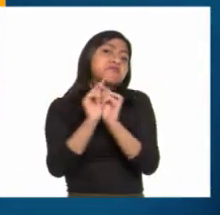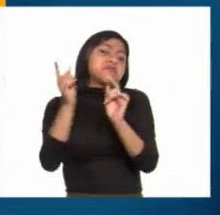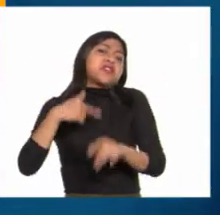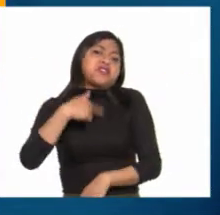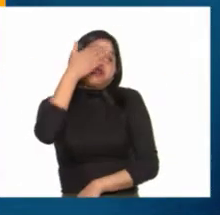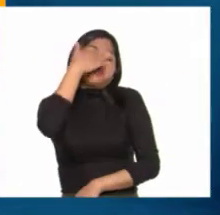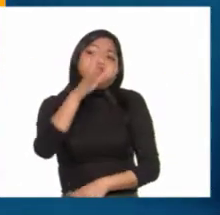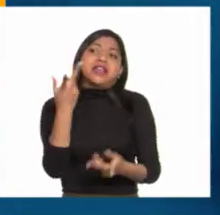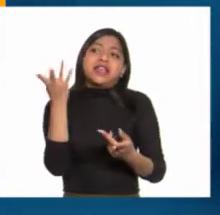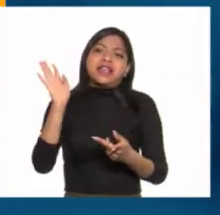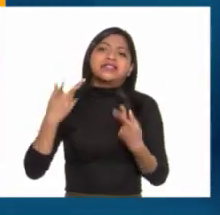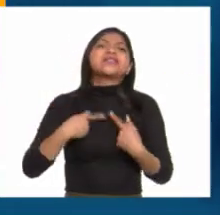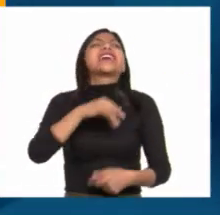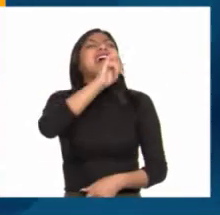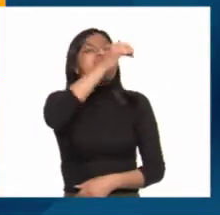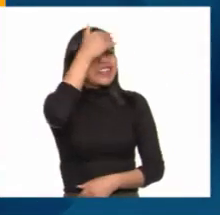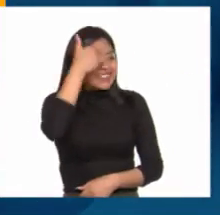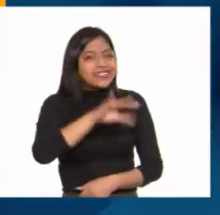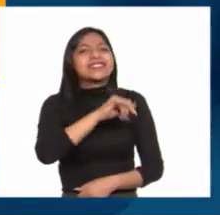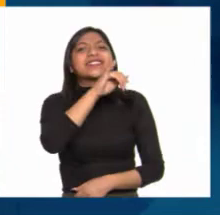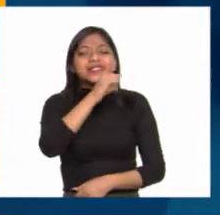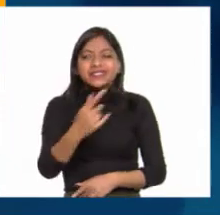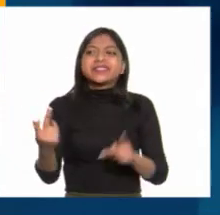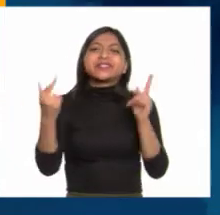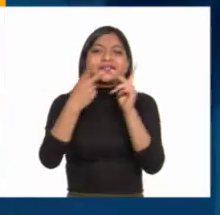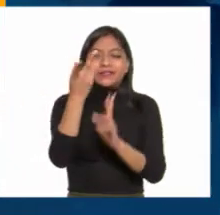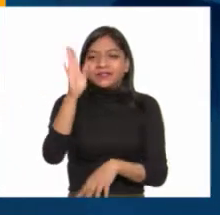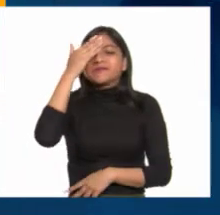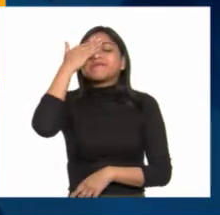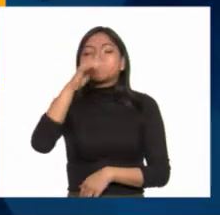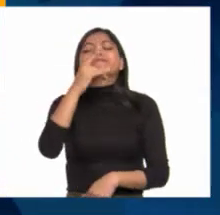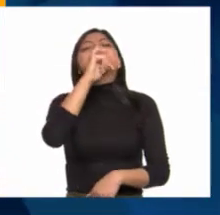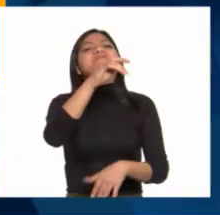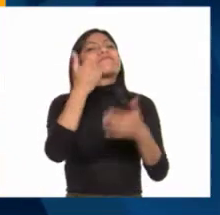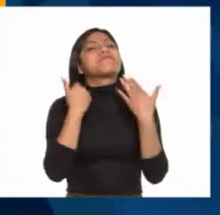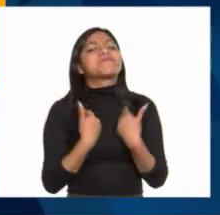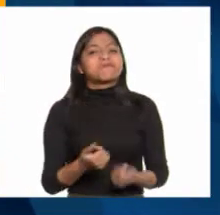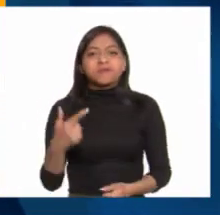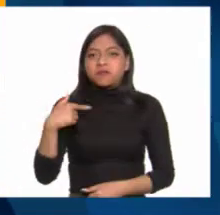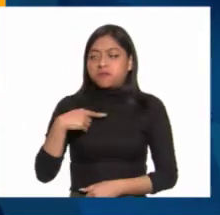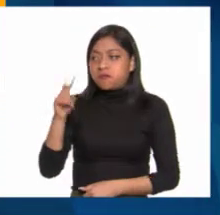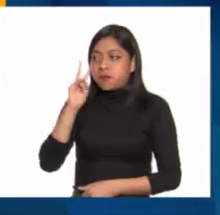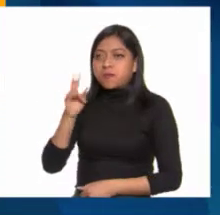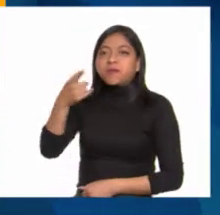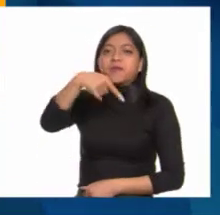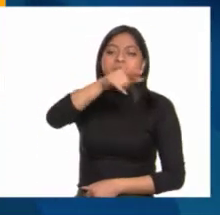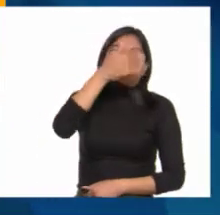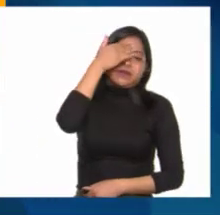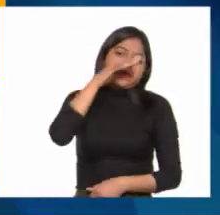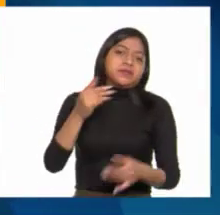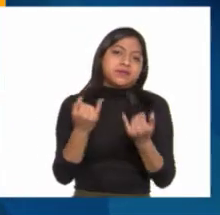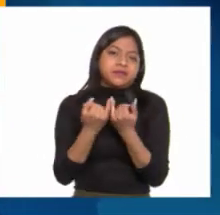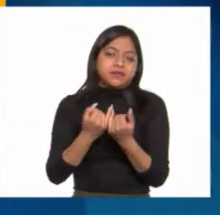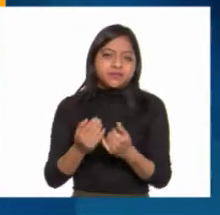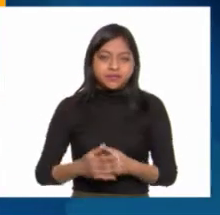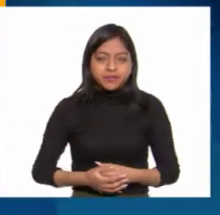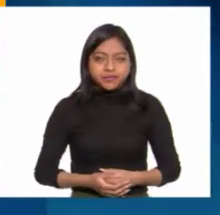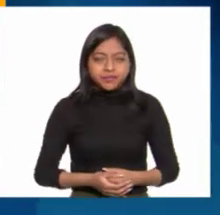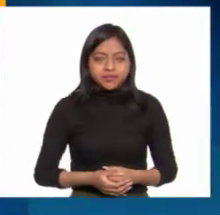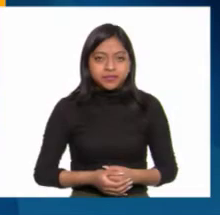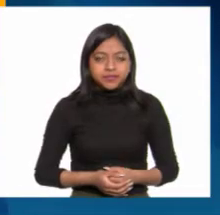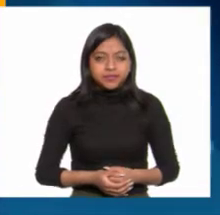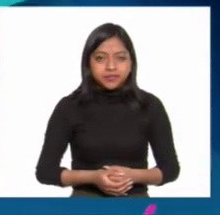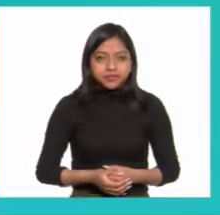estoy seguro que ya con eso mis compañeros van a saber y se van a estar imaginando lo que yo estoy viendo. Muy bien, Ton, muy